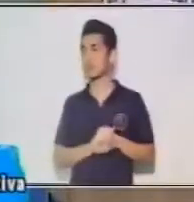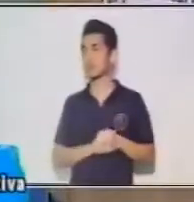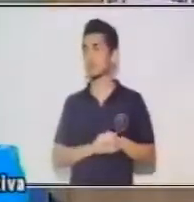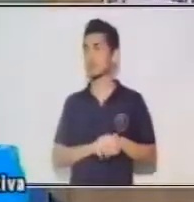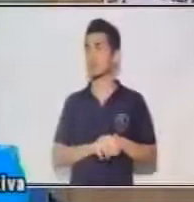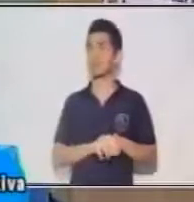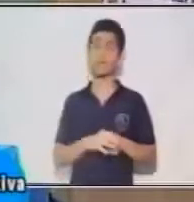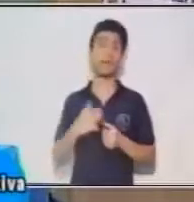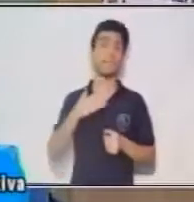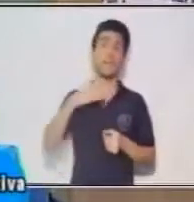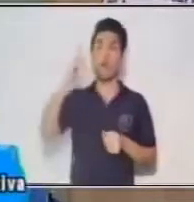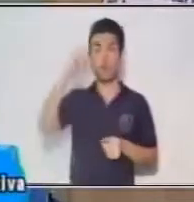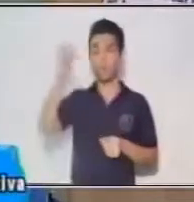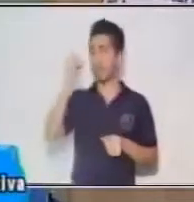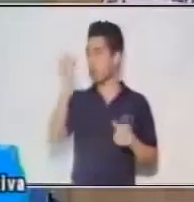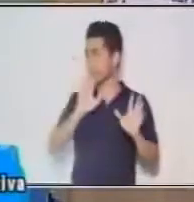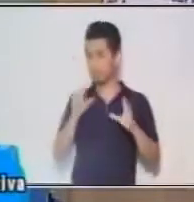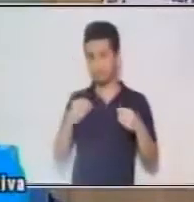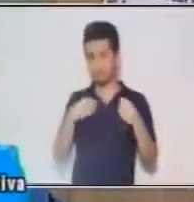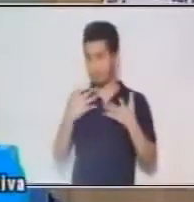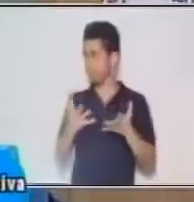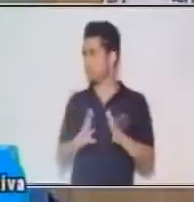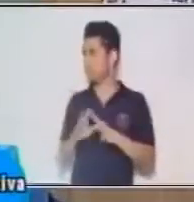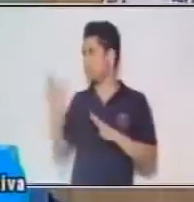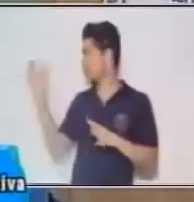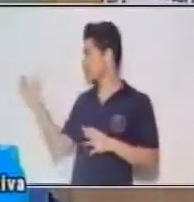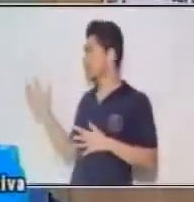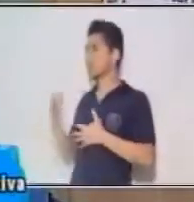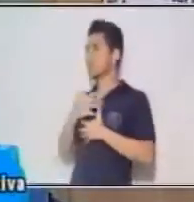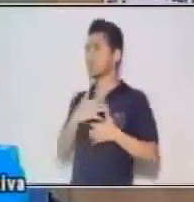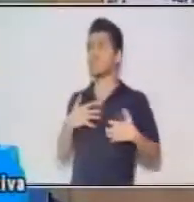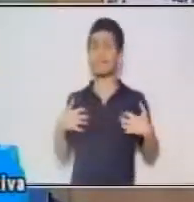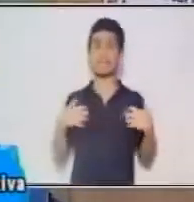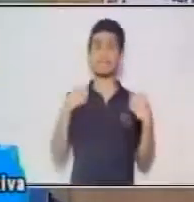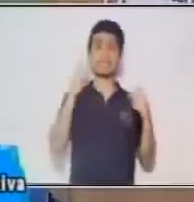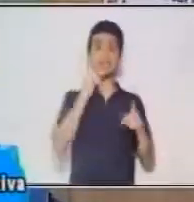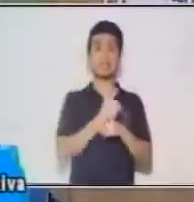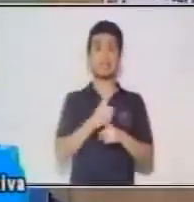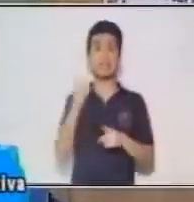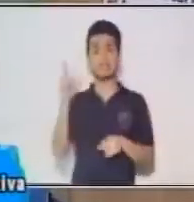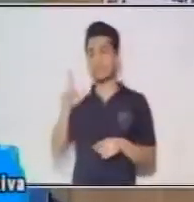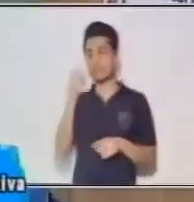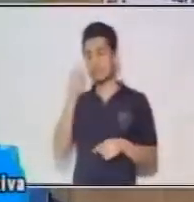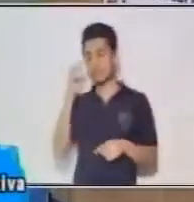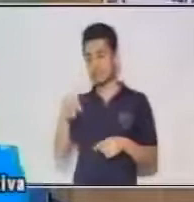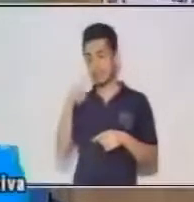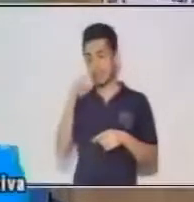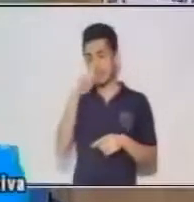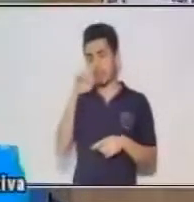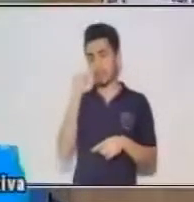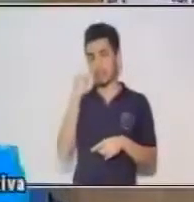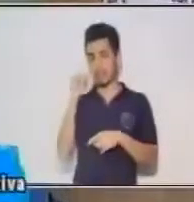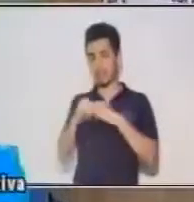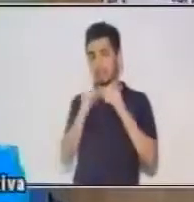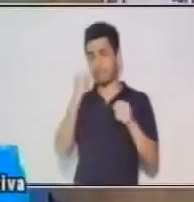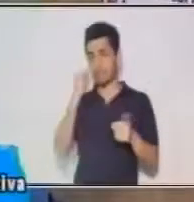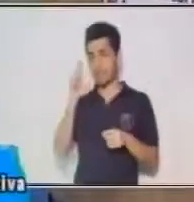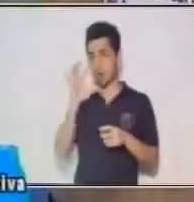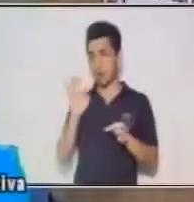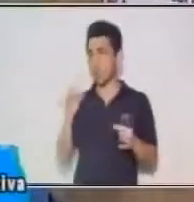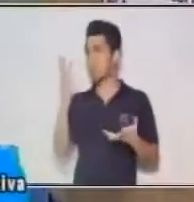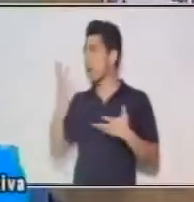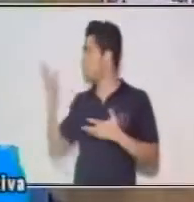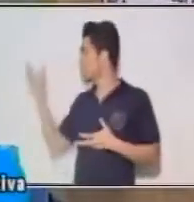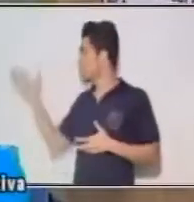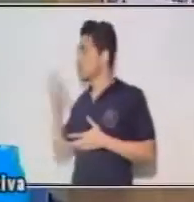opinión, y es un dato científico. También puede estar almacenado en una revista o bien en